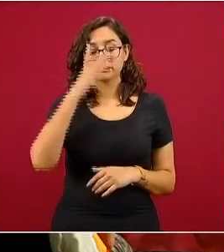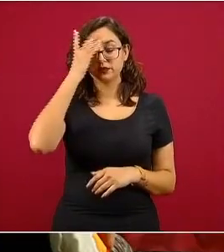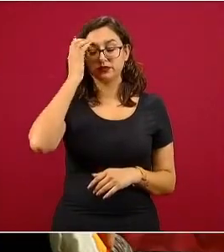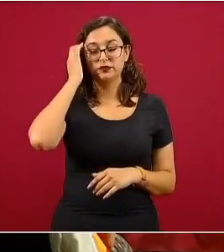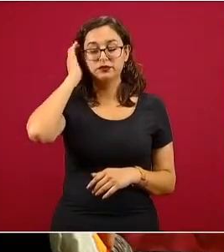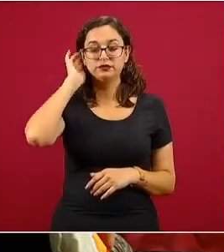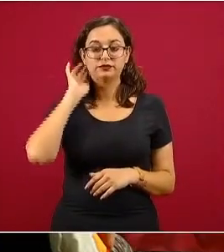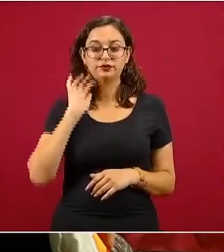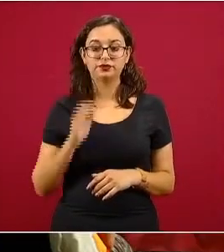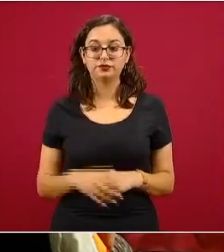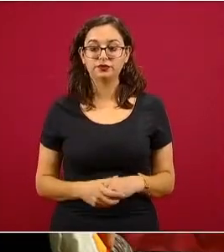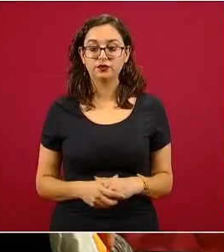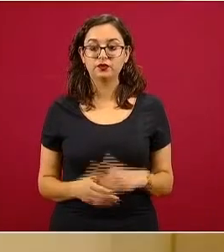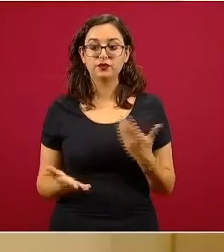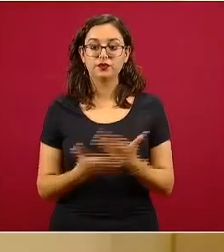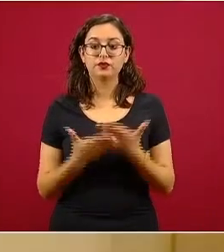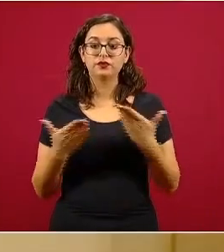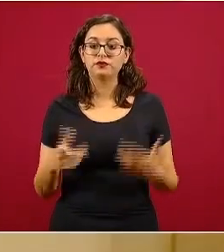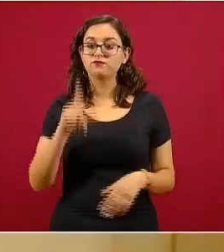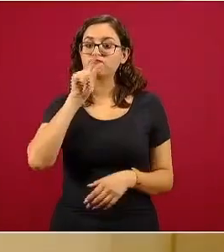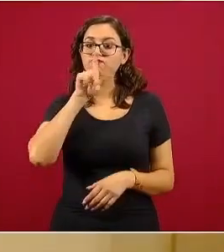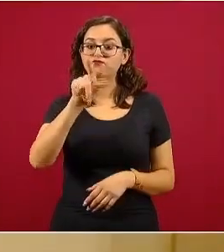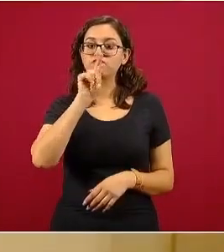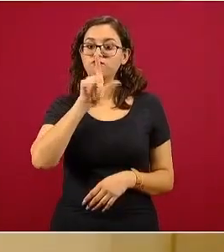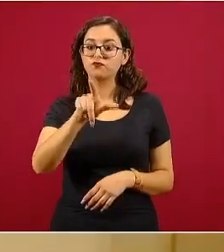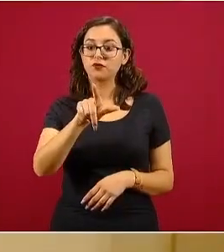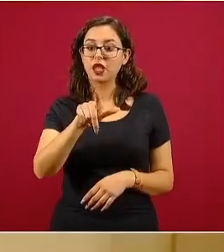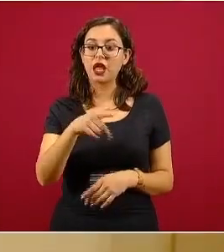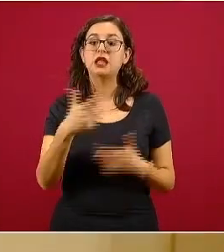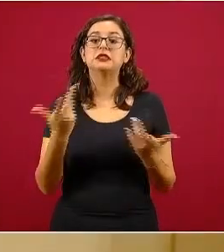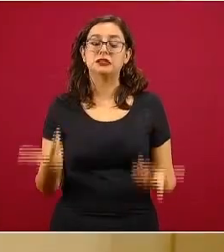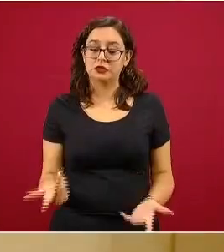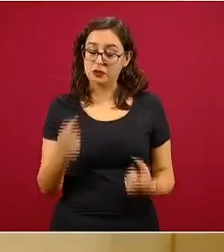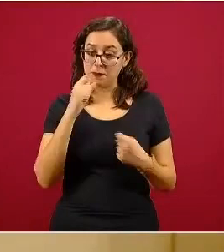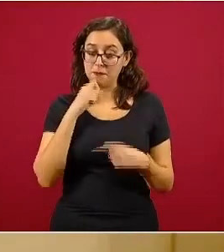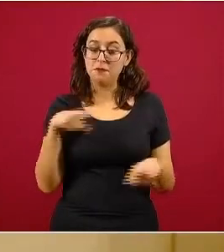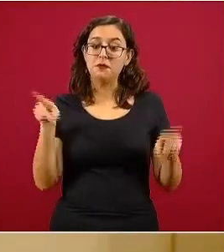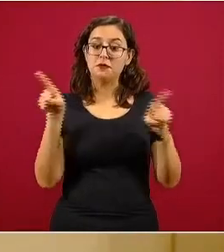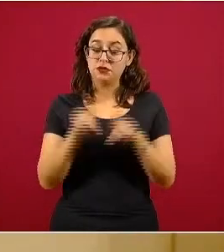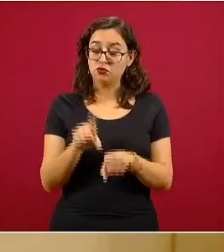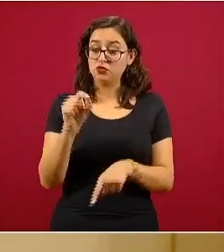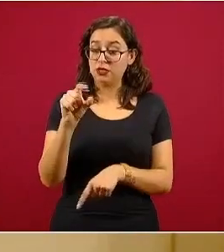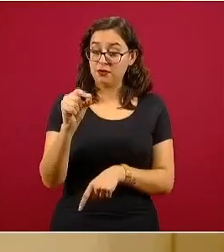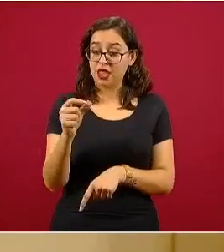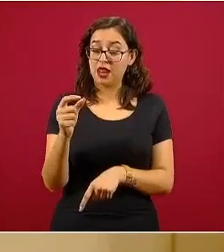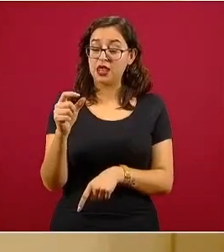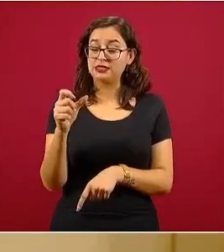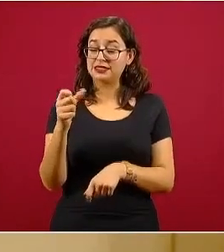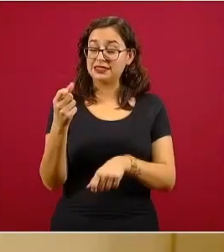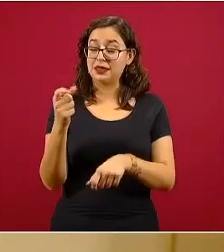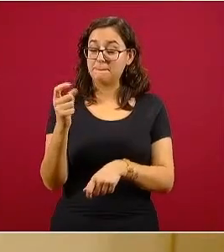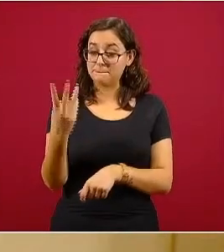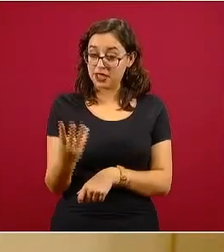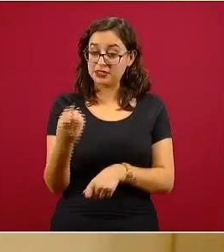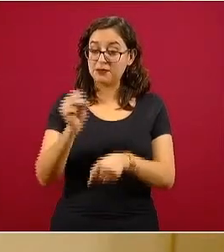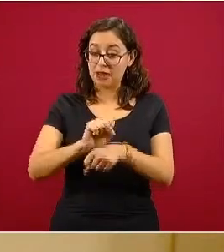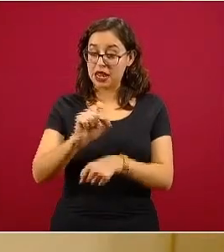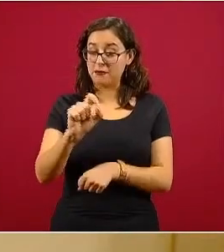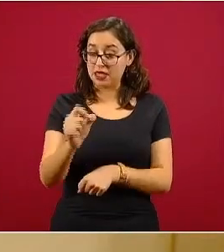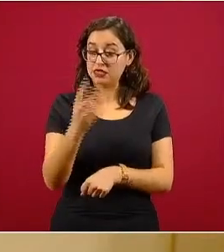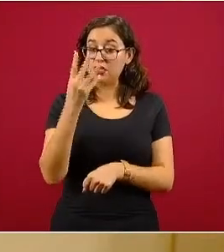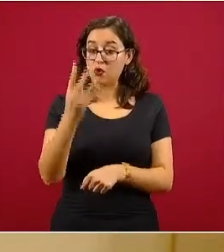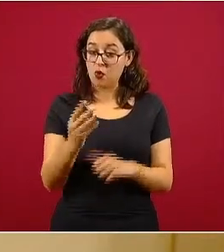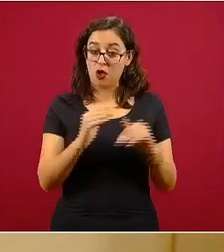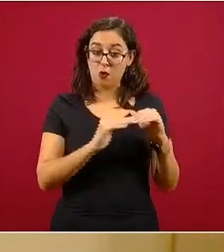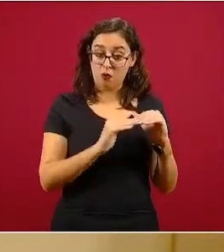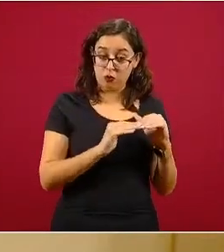Vamos con Jalisco. Jalisco también alcanzó un nivel de transmisión importante en la semana 24, se incrementó todavía un poco más para la